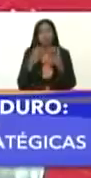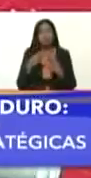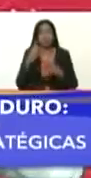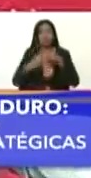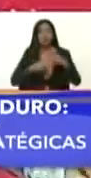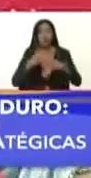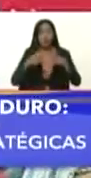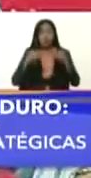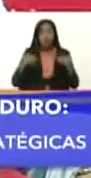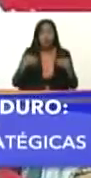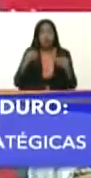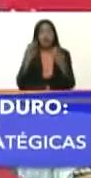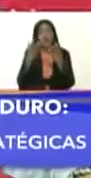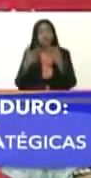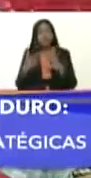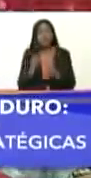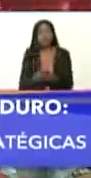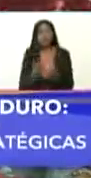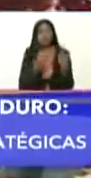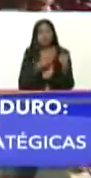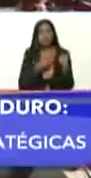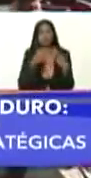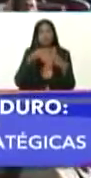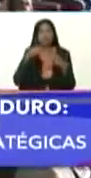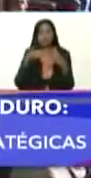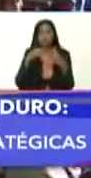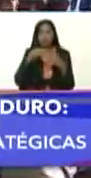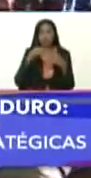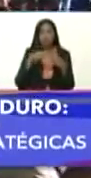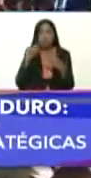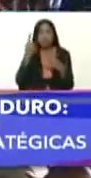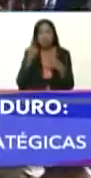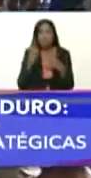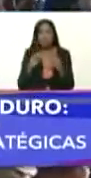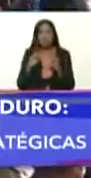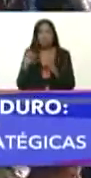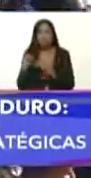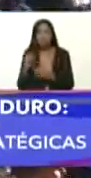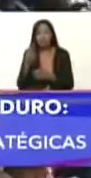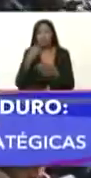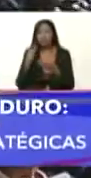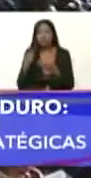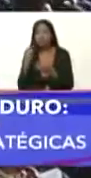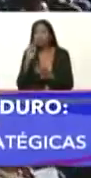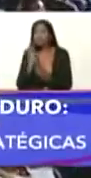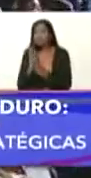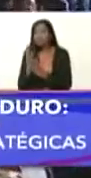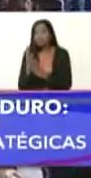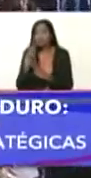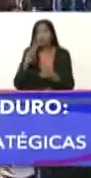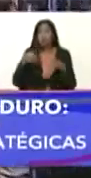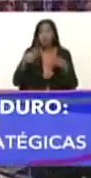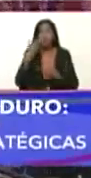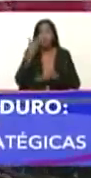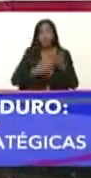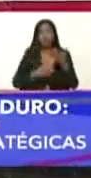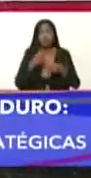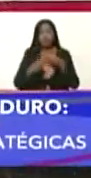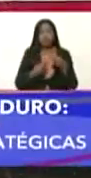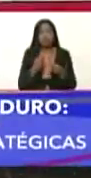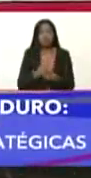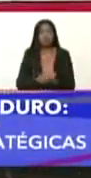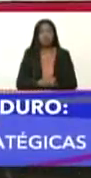las empresas. Forma parte de los dos primeros puntos. Desde las mismas empresas. Tomen nota, compañeros, para el nuevo documento que estamos elaborando.